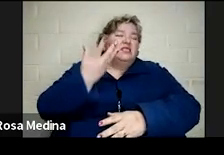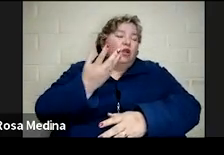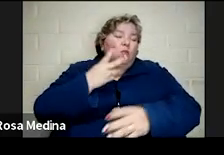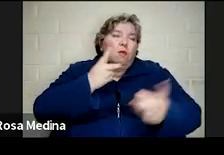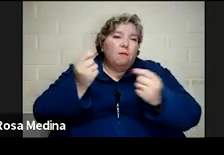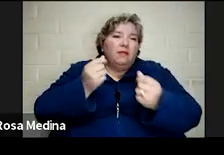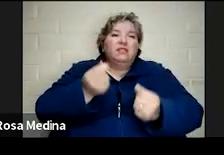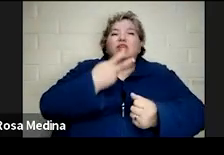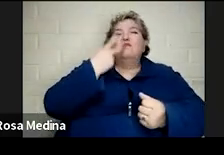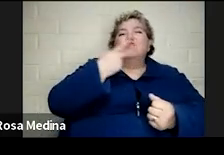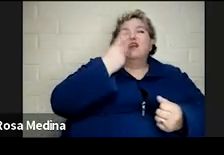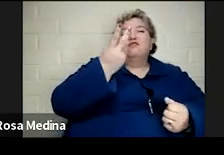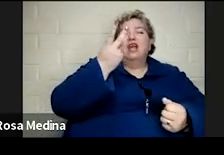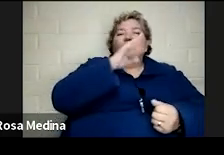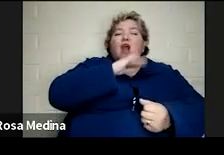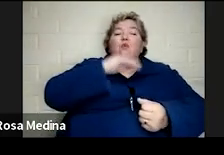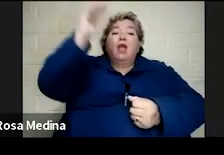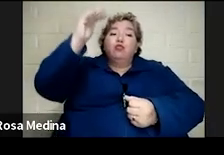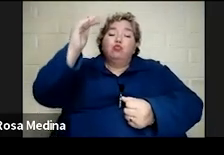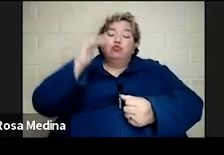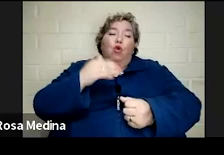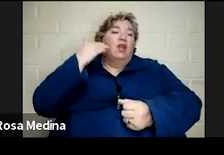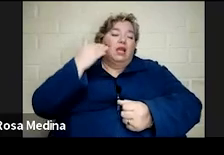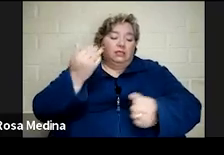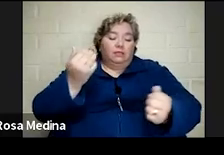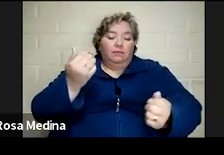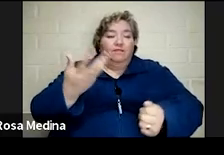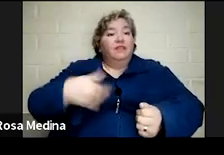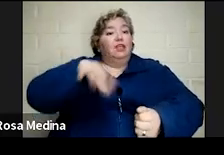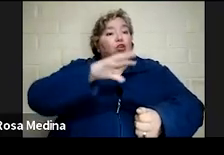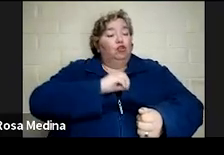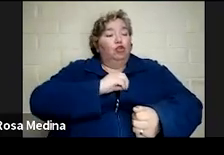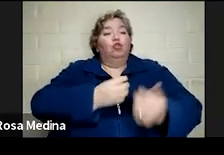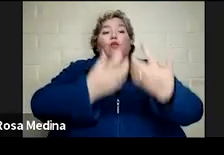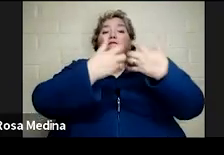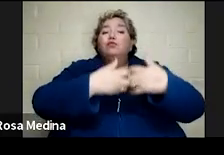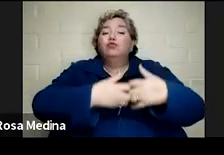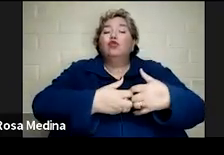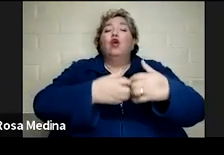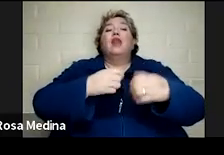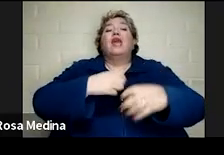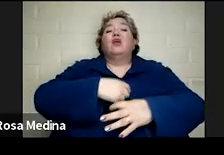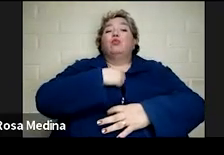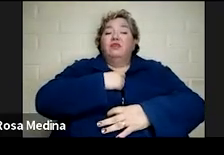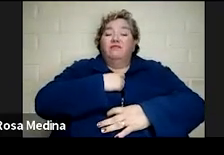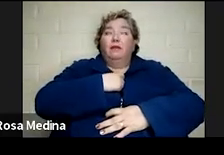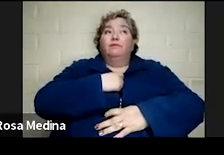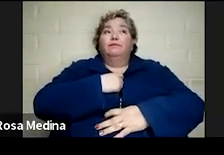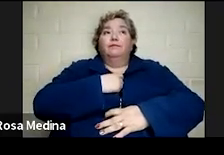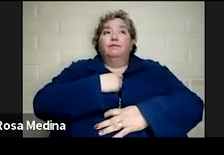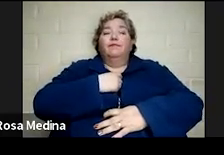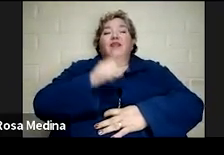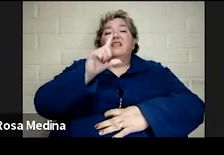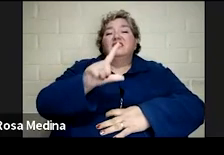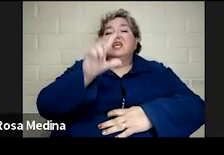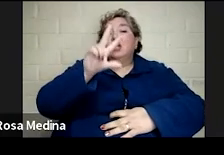vocabulario que tiene una persona adulta, ¿ya? Si nos vamos a la función ejecutiva, ya a los 7, 8 años los